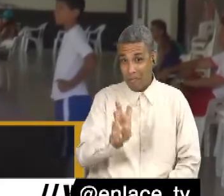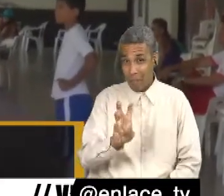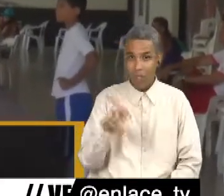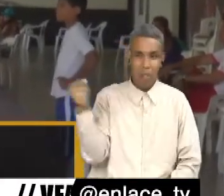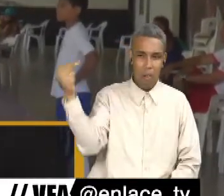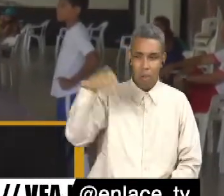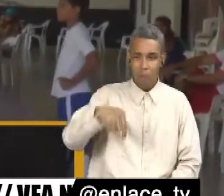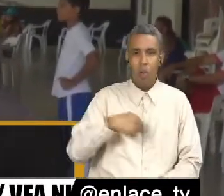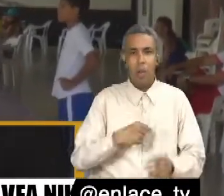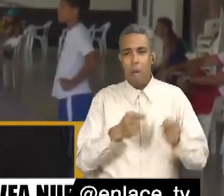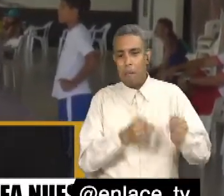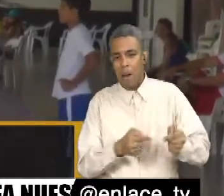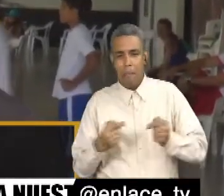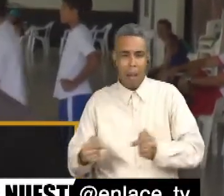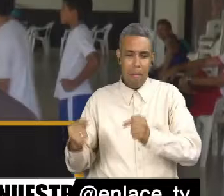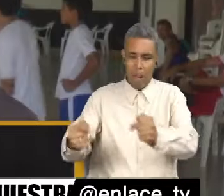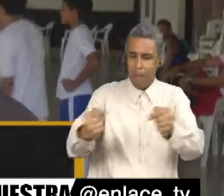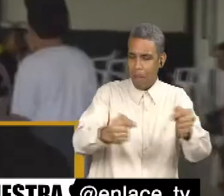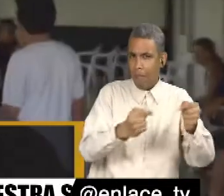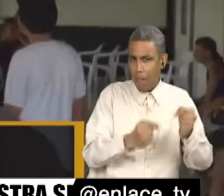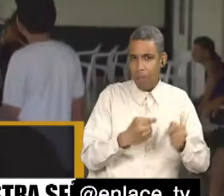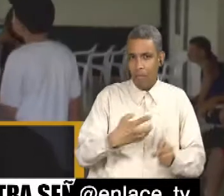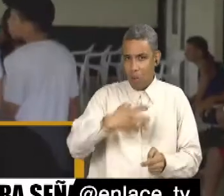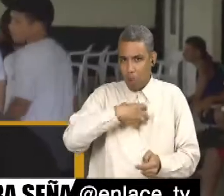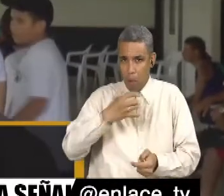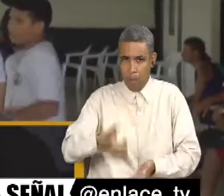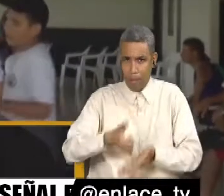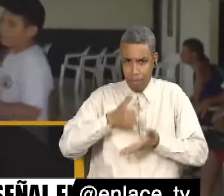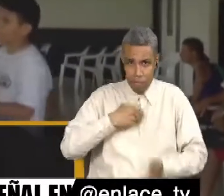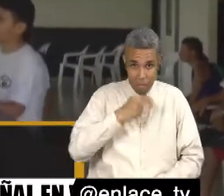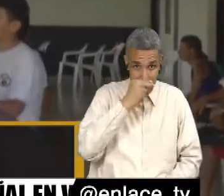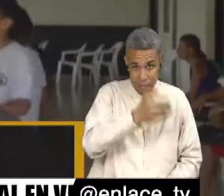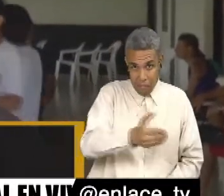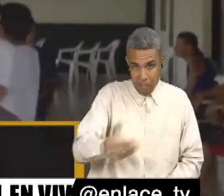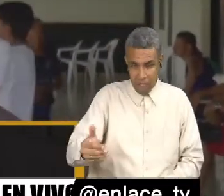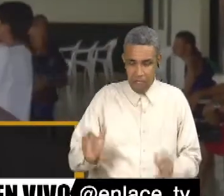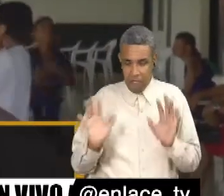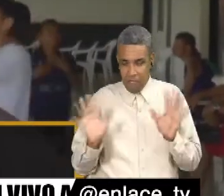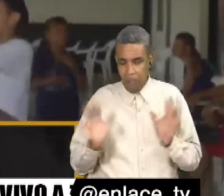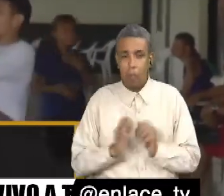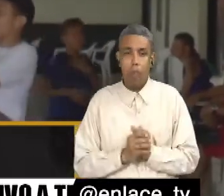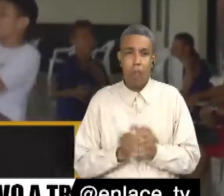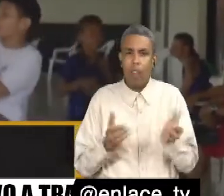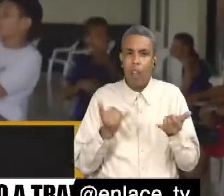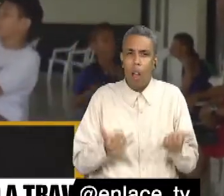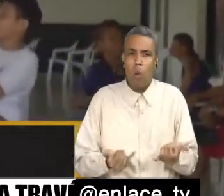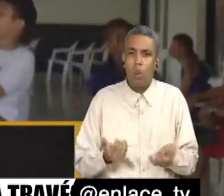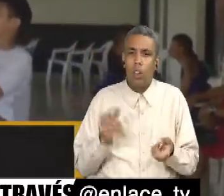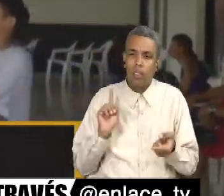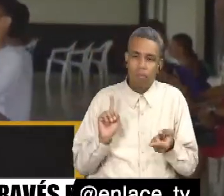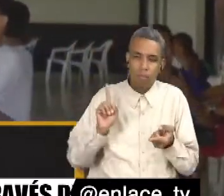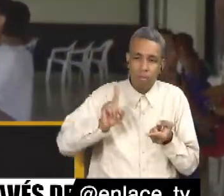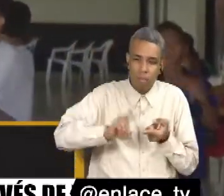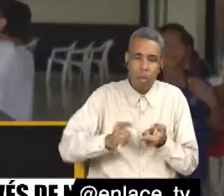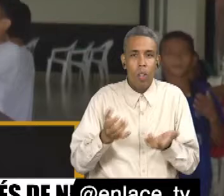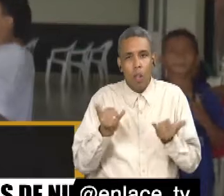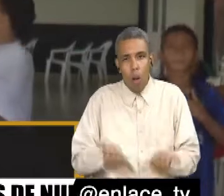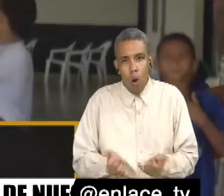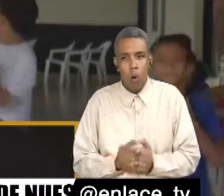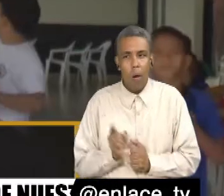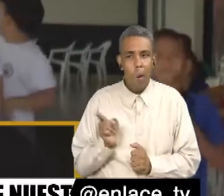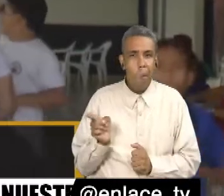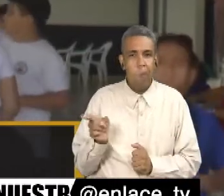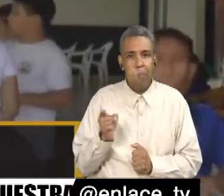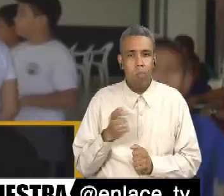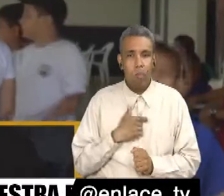con la quinta y última jornada de la Copa Yogurcito. Hasta el momento pues se está jugando